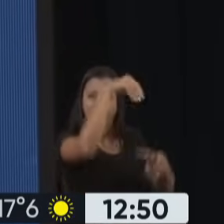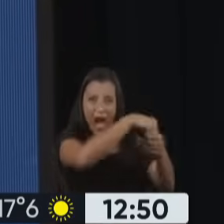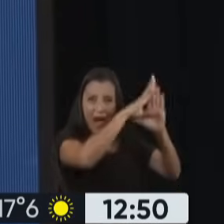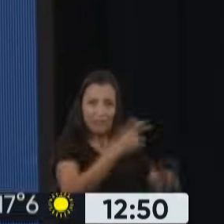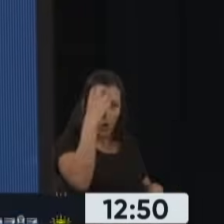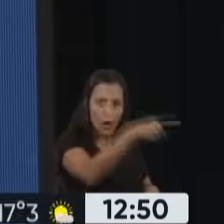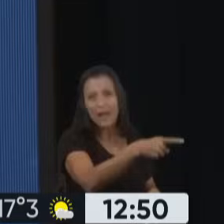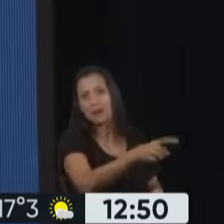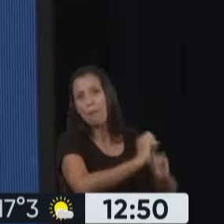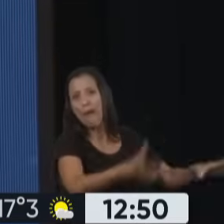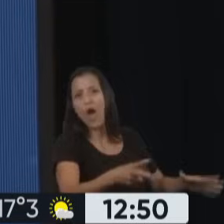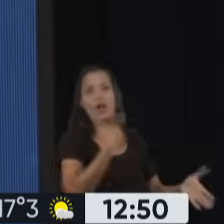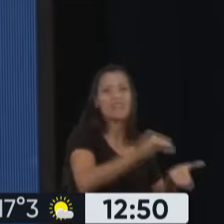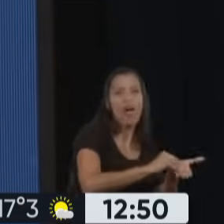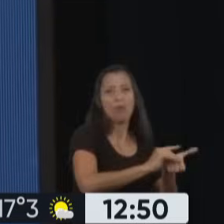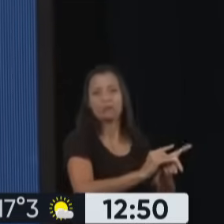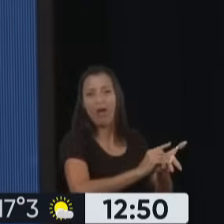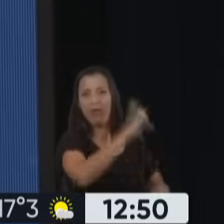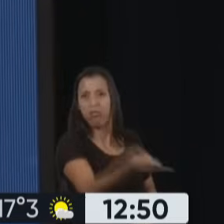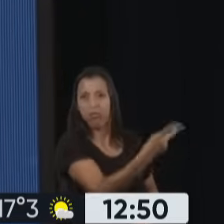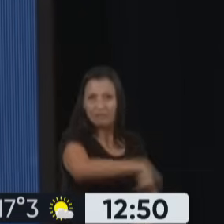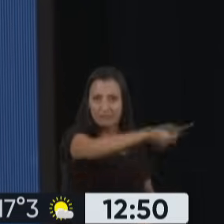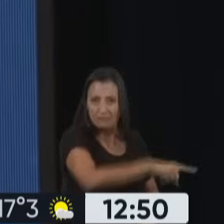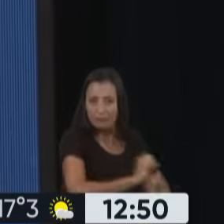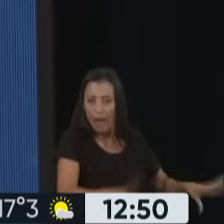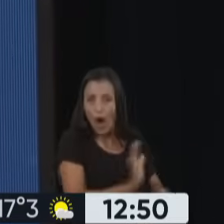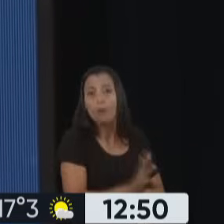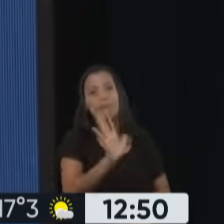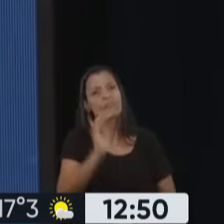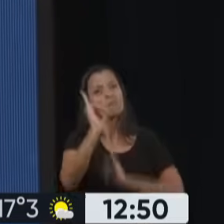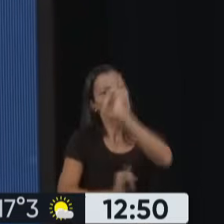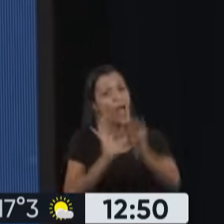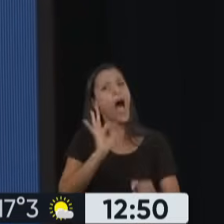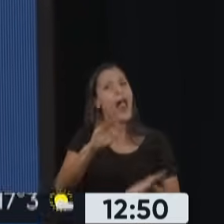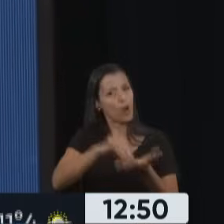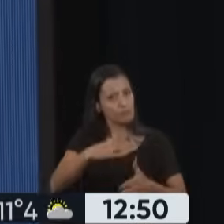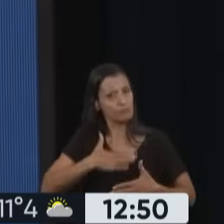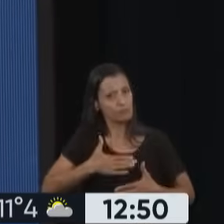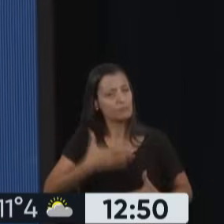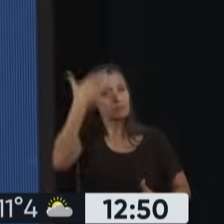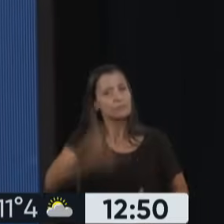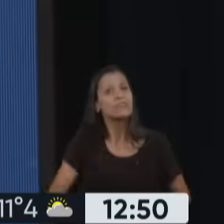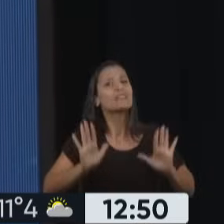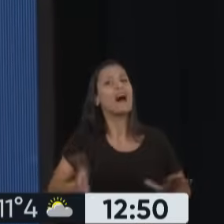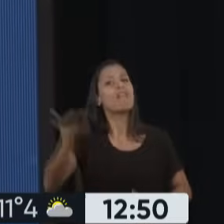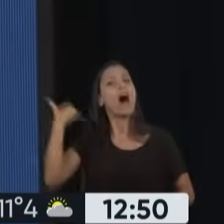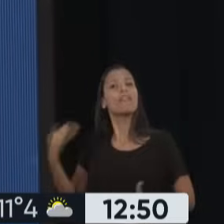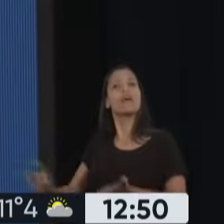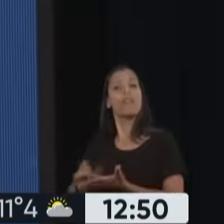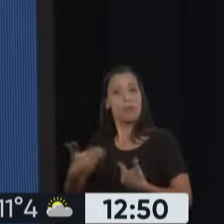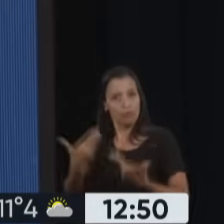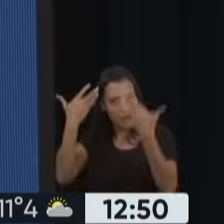degenerados fiscales. Miren, les voy a contar algo que me pasó a mí siendo diputado,